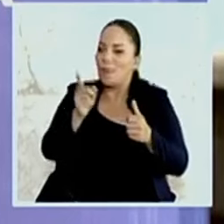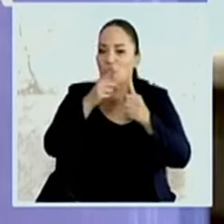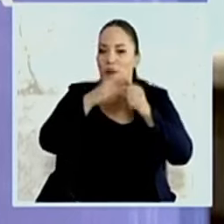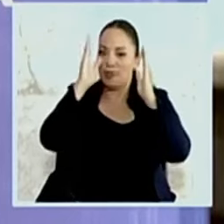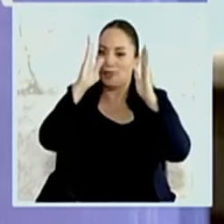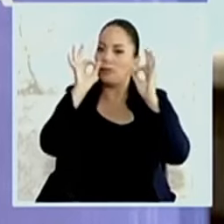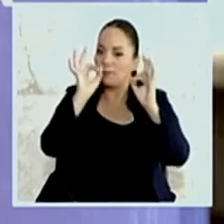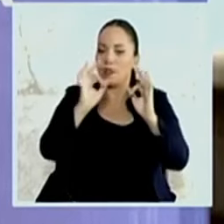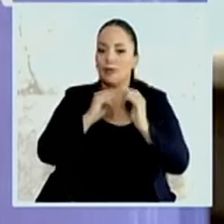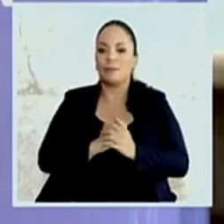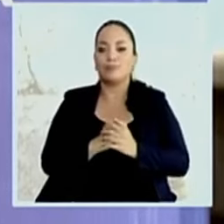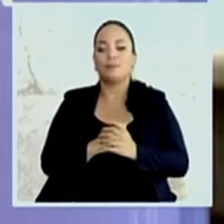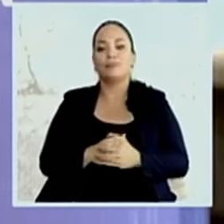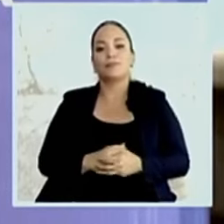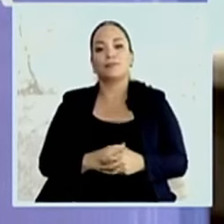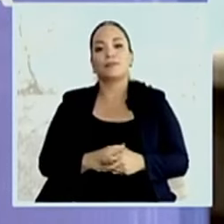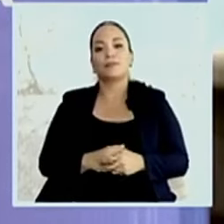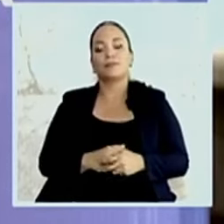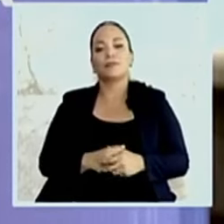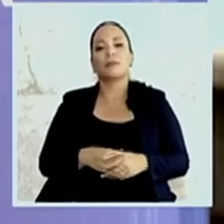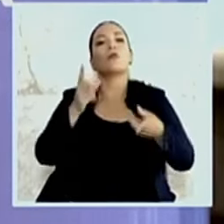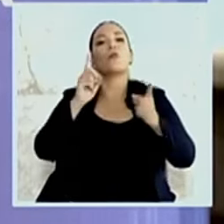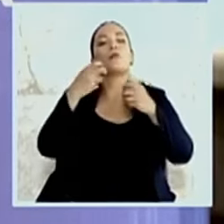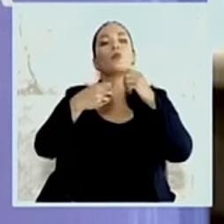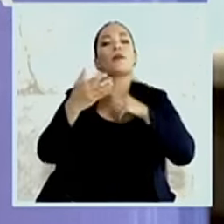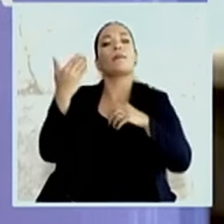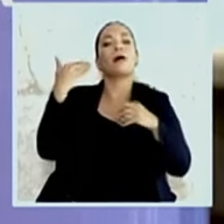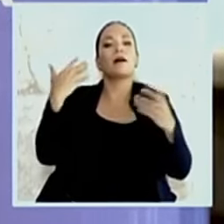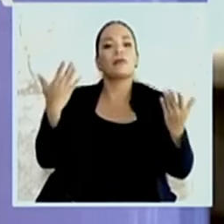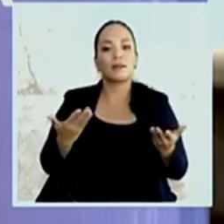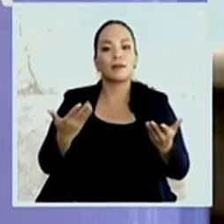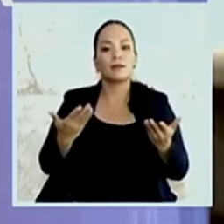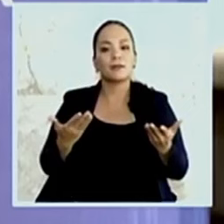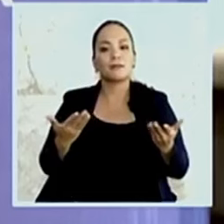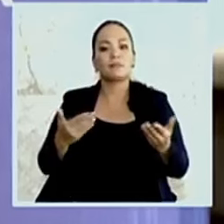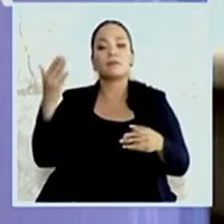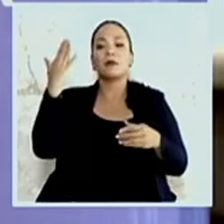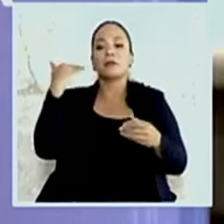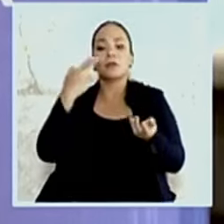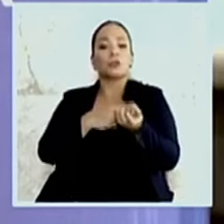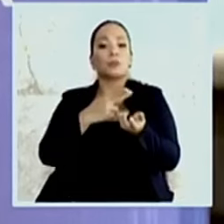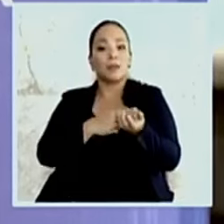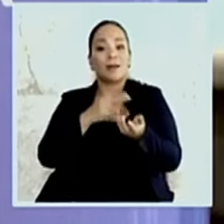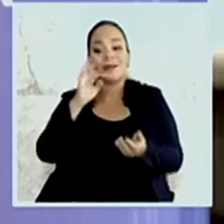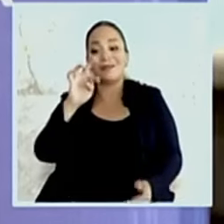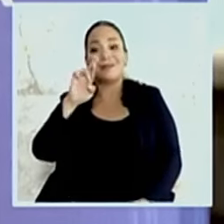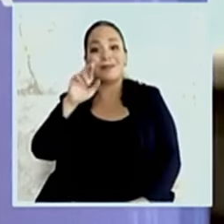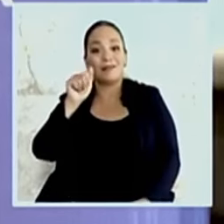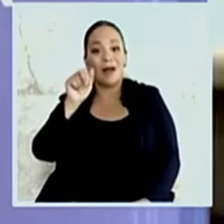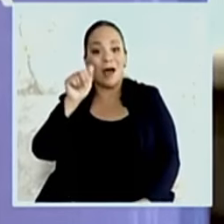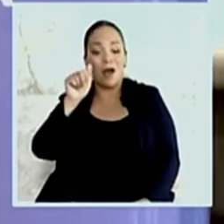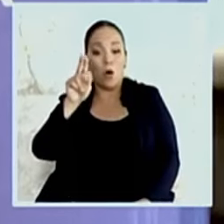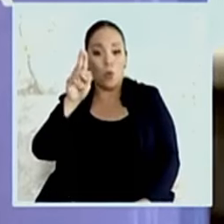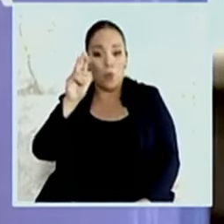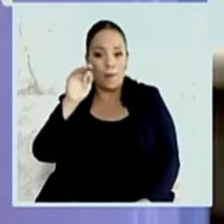del gobierno a ustedes, los dueños del gobierno, es una prioridad